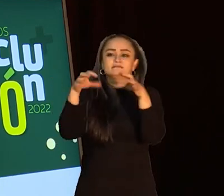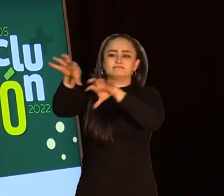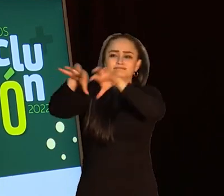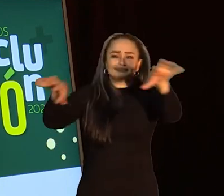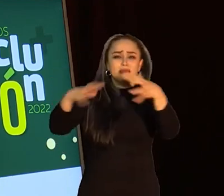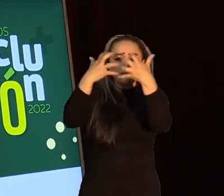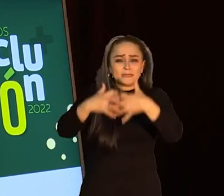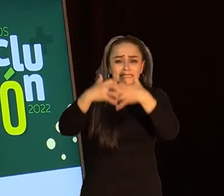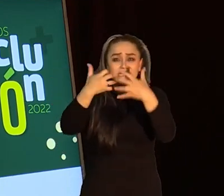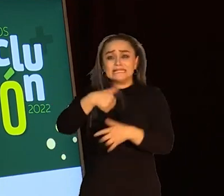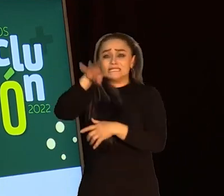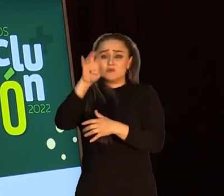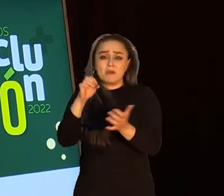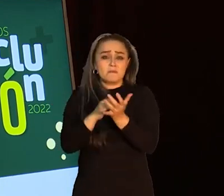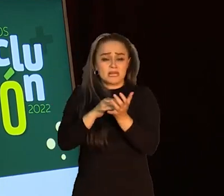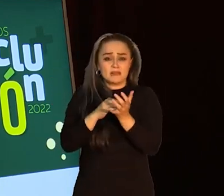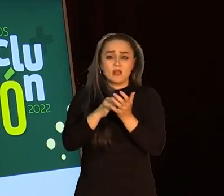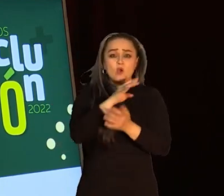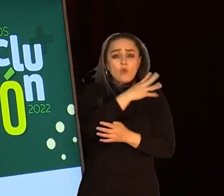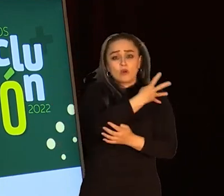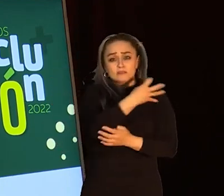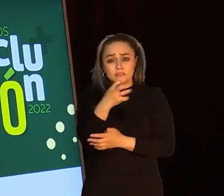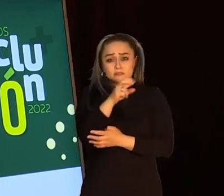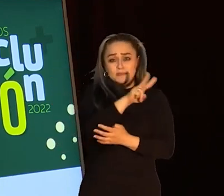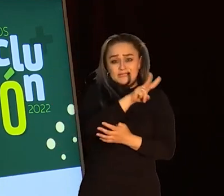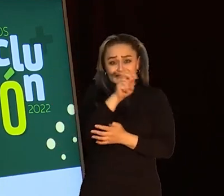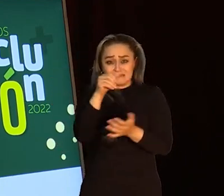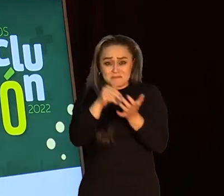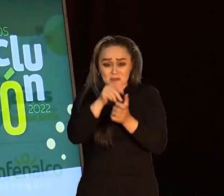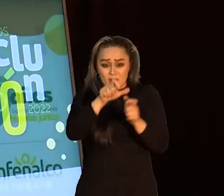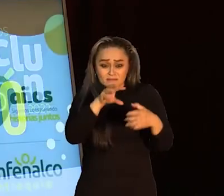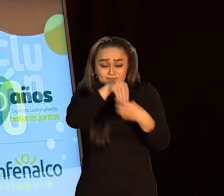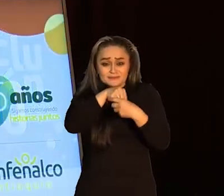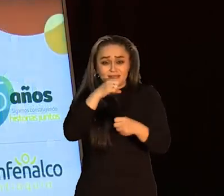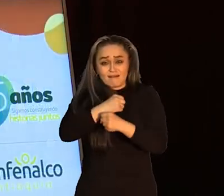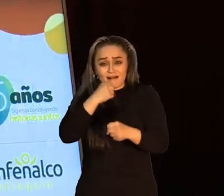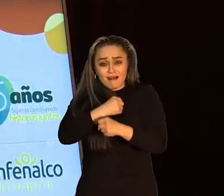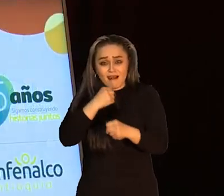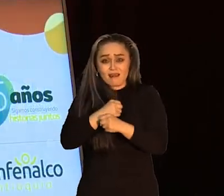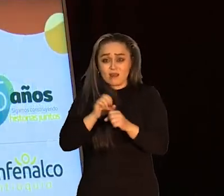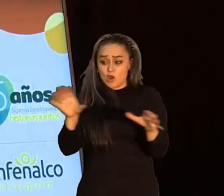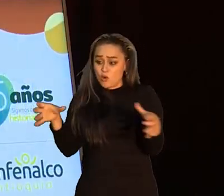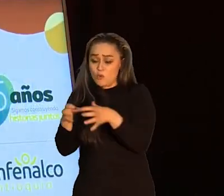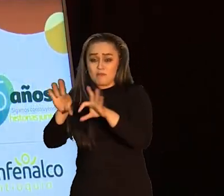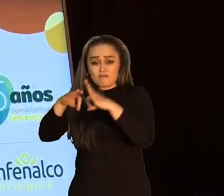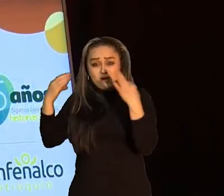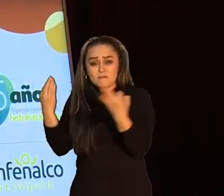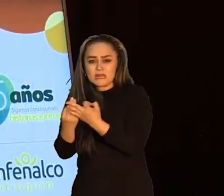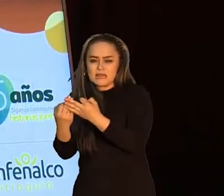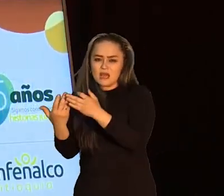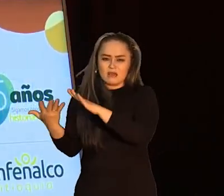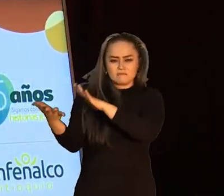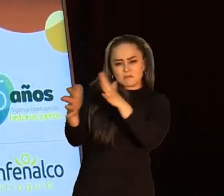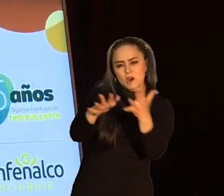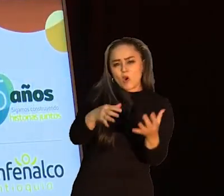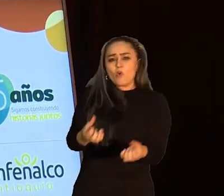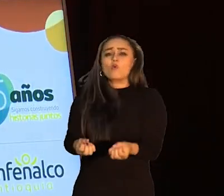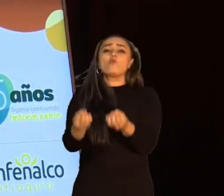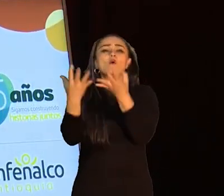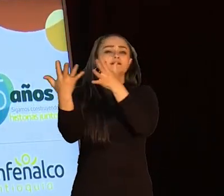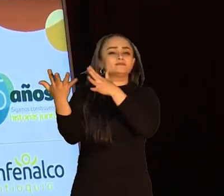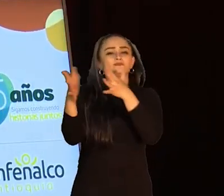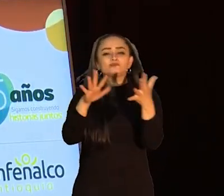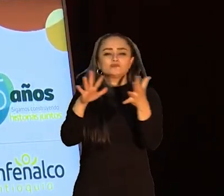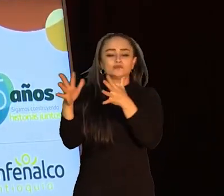empresas. 428.700 trabajadores que con su grupo familiar suman a una población de